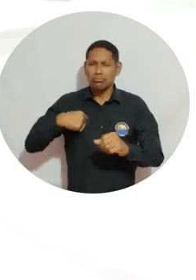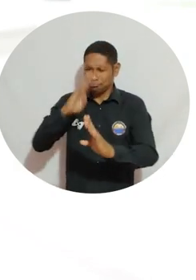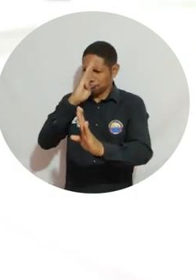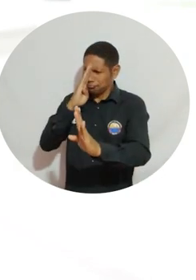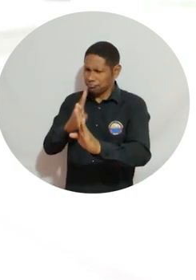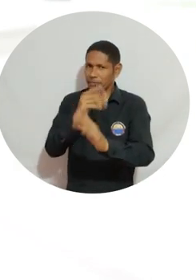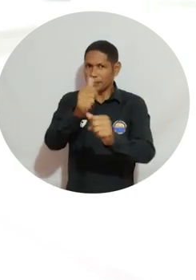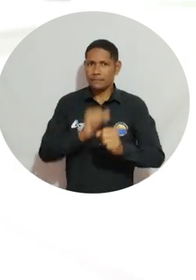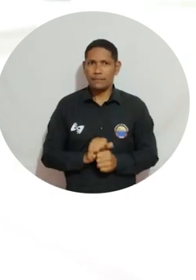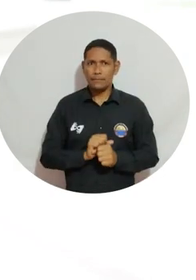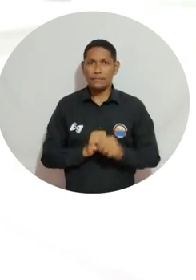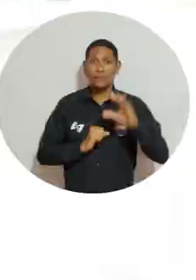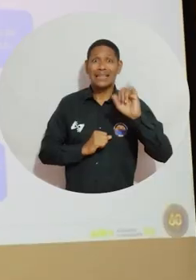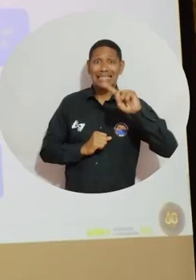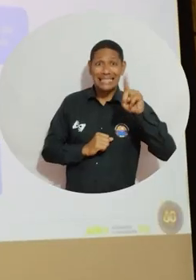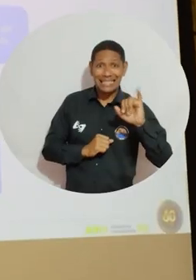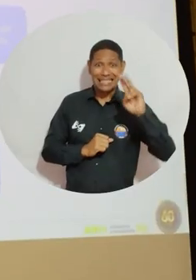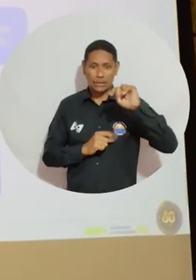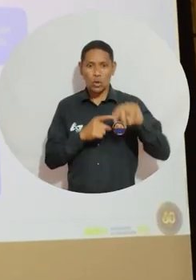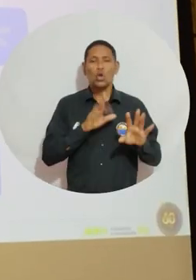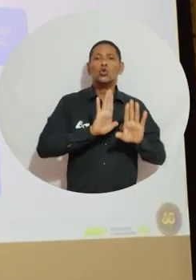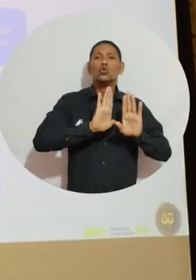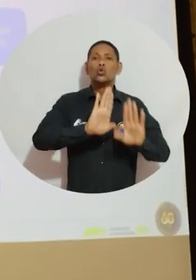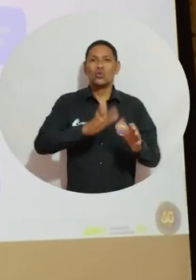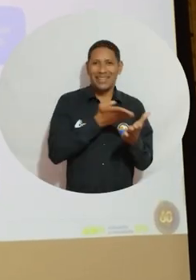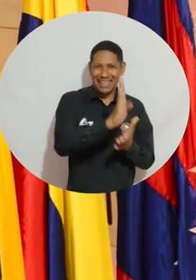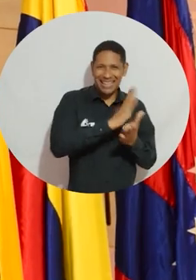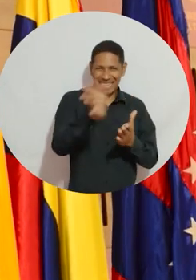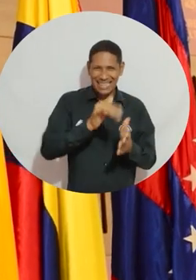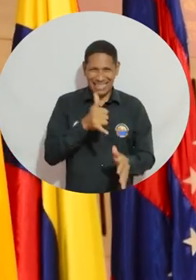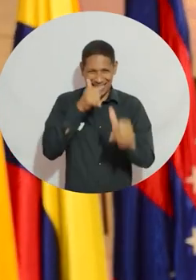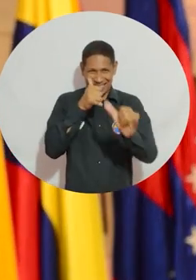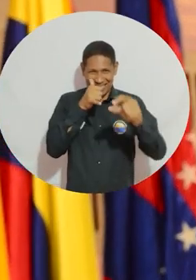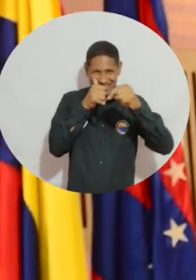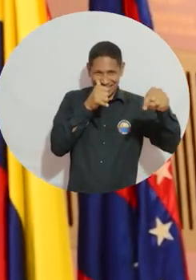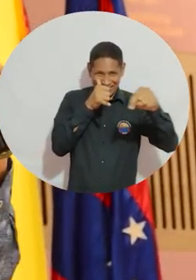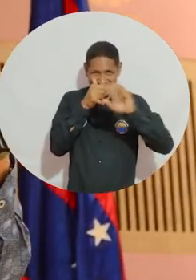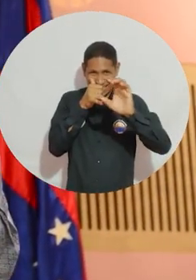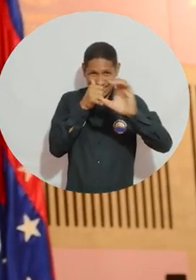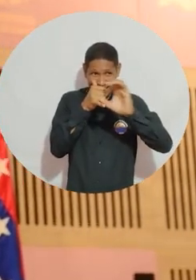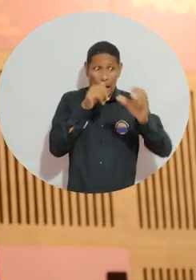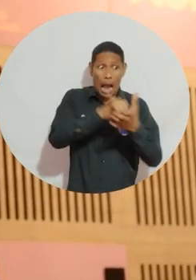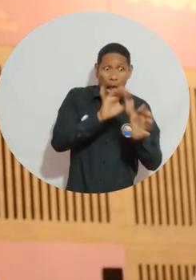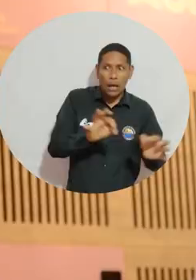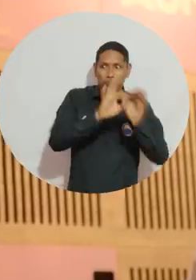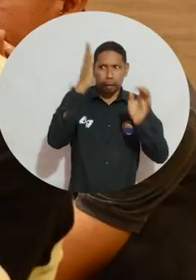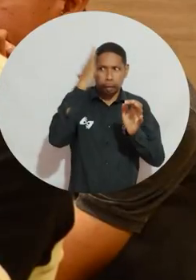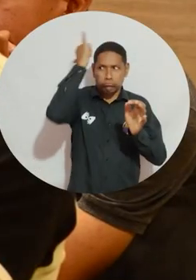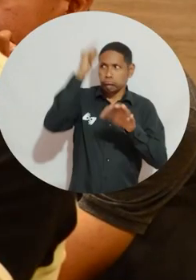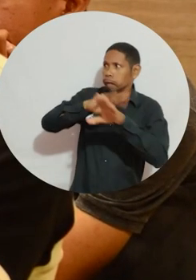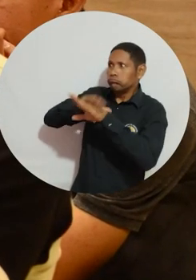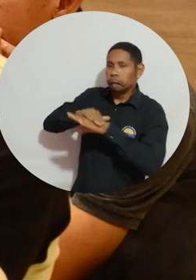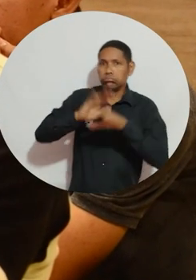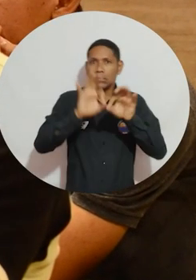que vamos bien en ese sentido. La Sinsys Fire, liderada por el Programa de Ingeniería de Sistemas, se ha consolidado como un